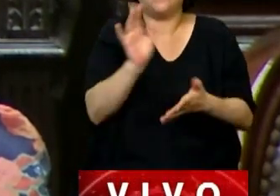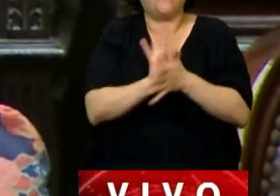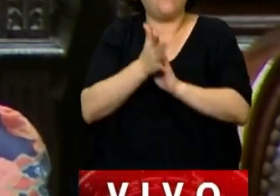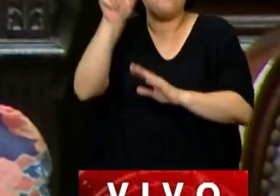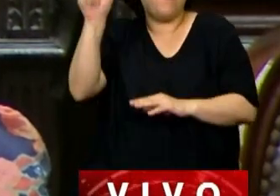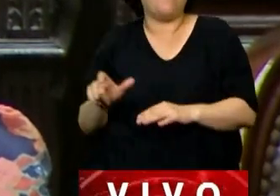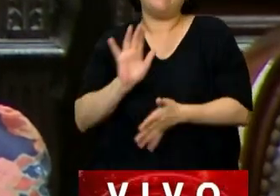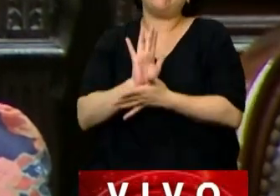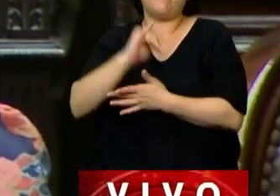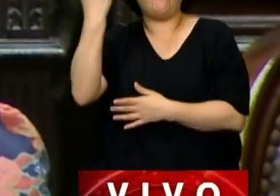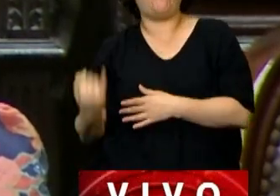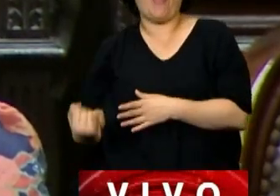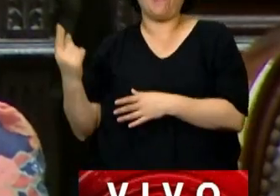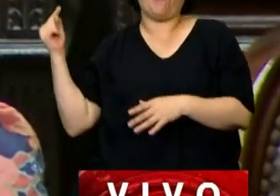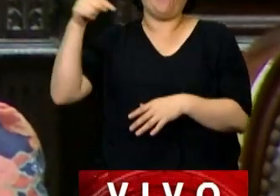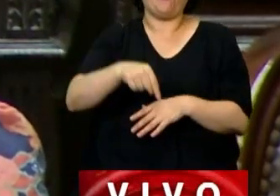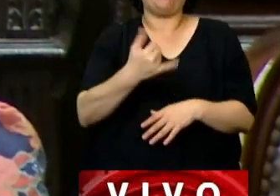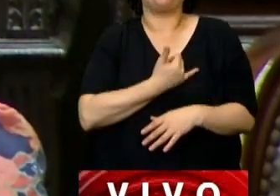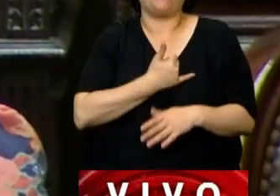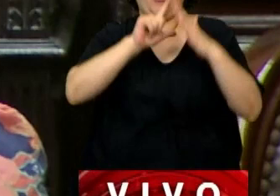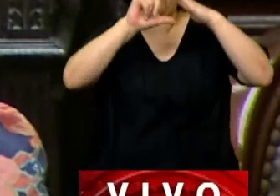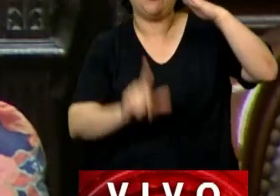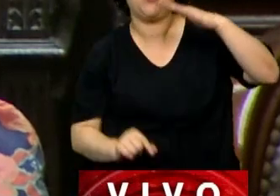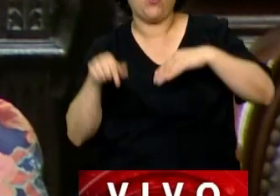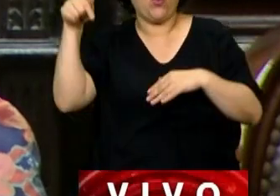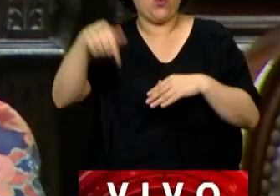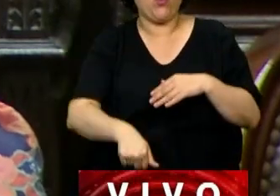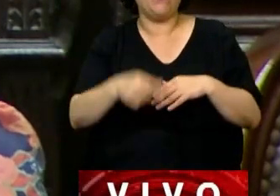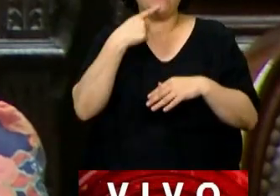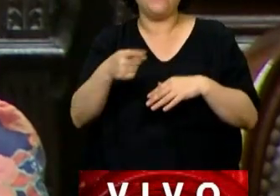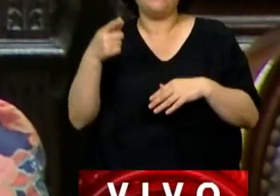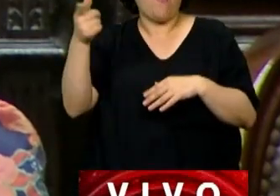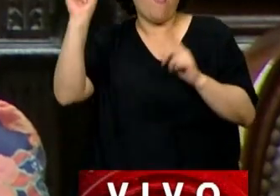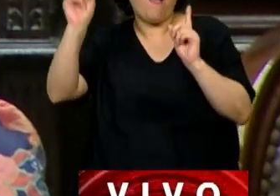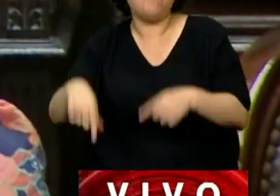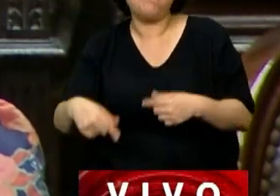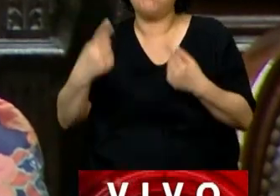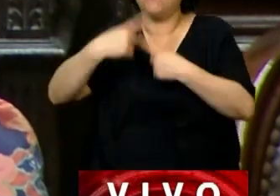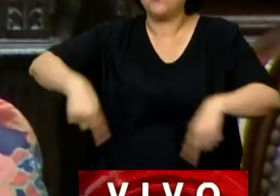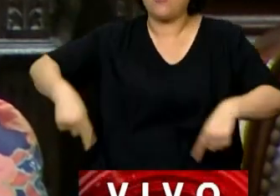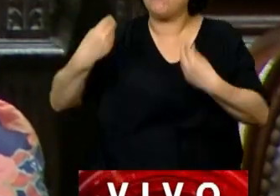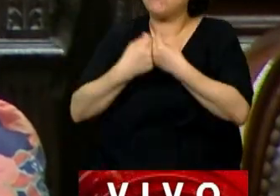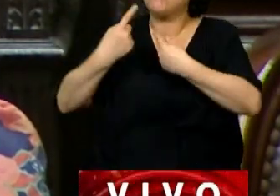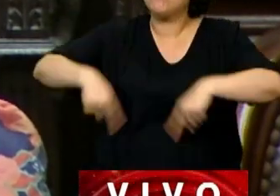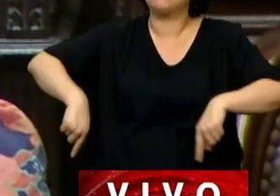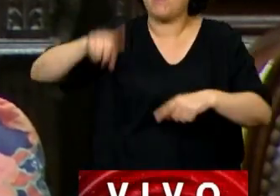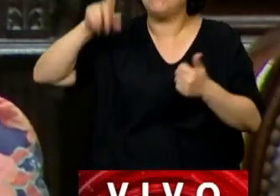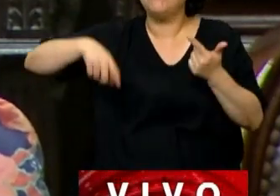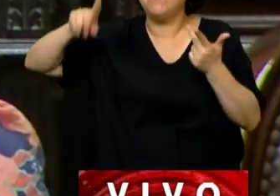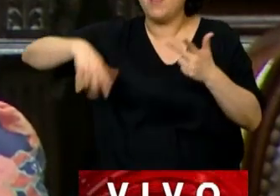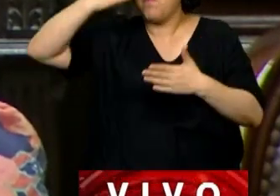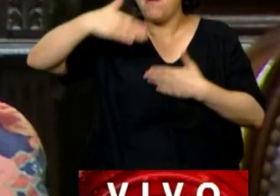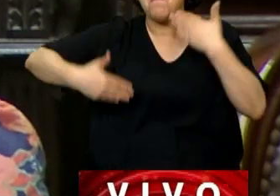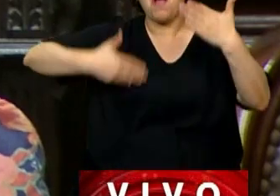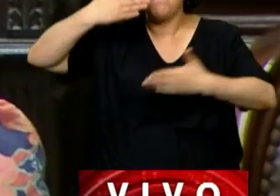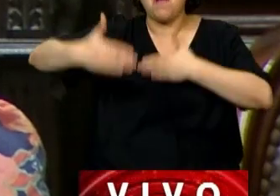venía del sur, que nadie conocía, que ni siquiera sabían escribir su apellido en las pintadas y que lograron convertirlo presidente y